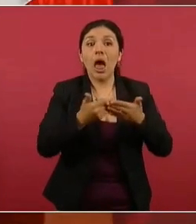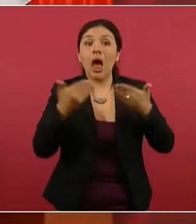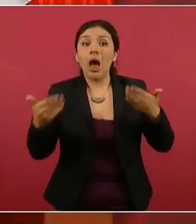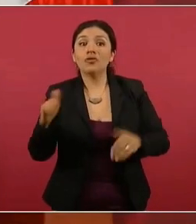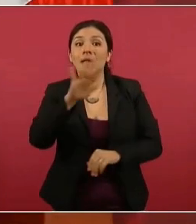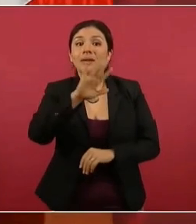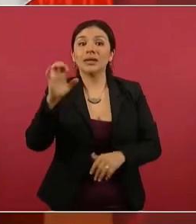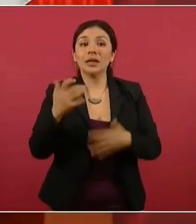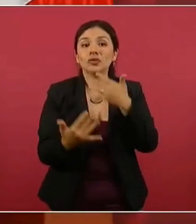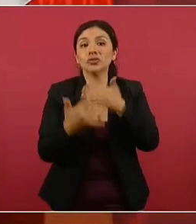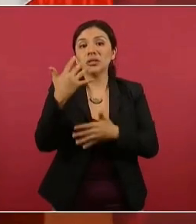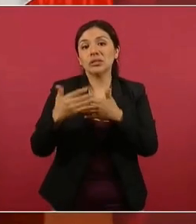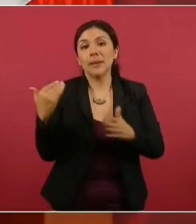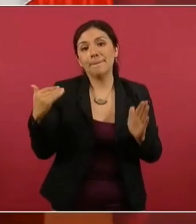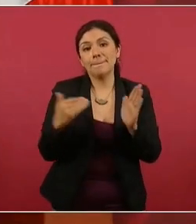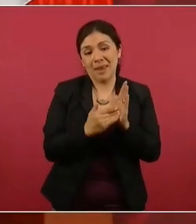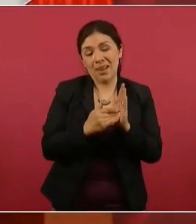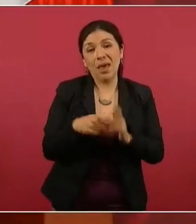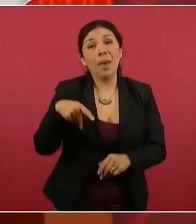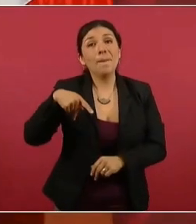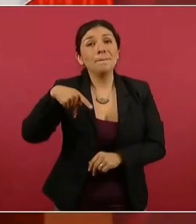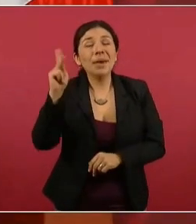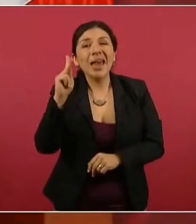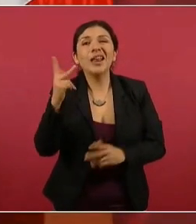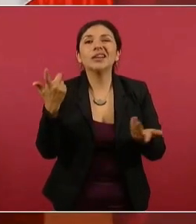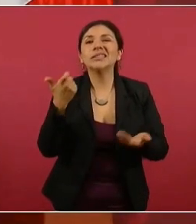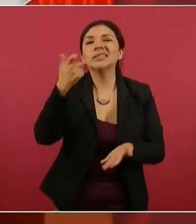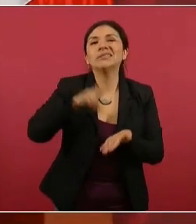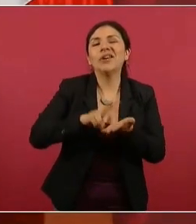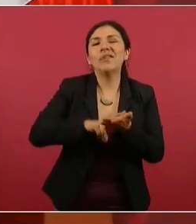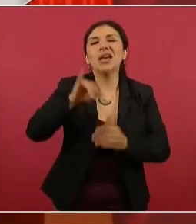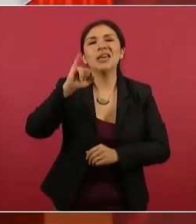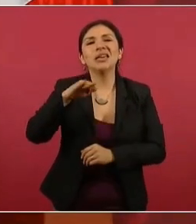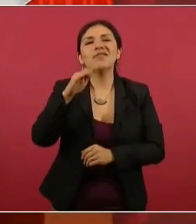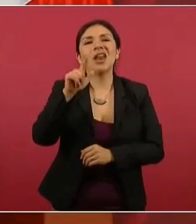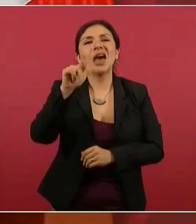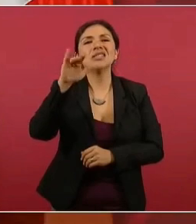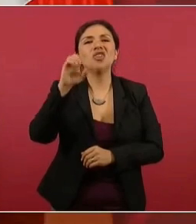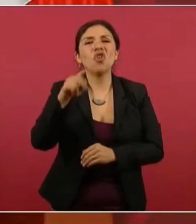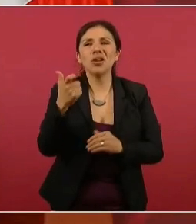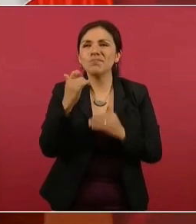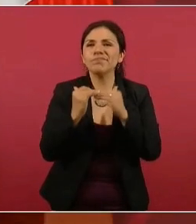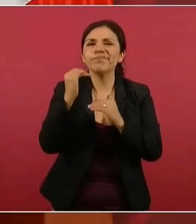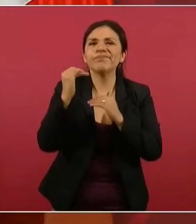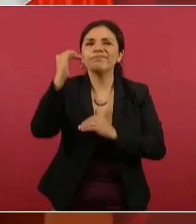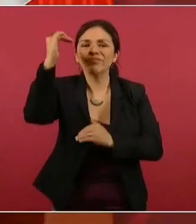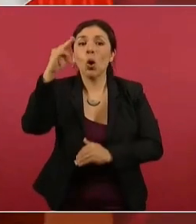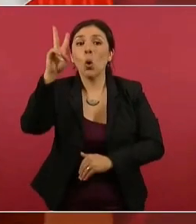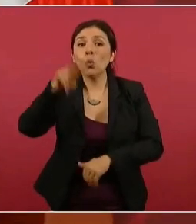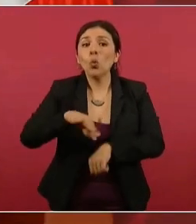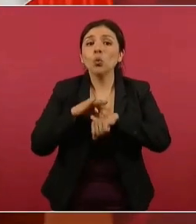515. Pero por la inflación. En términos reales,